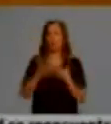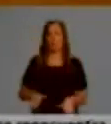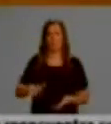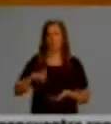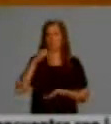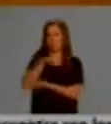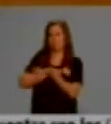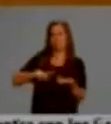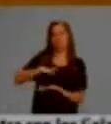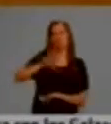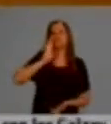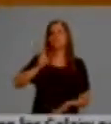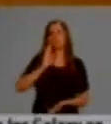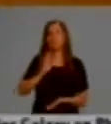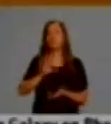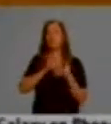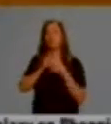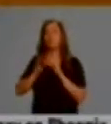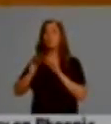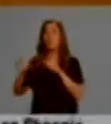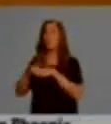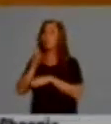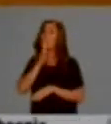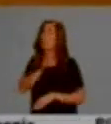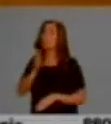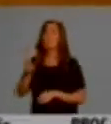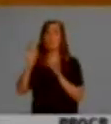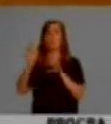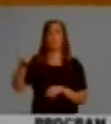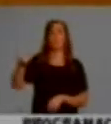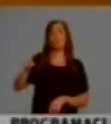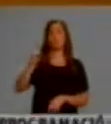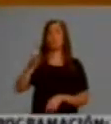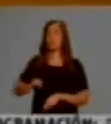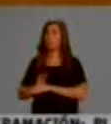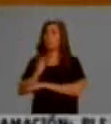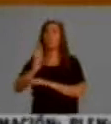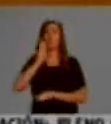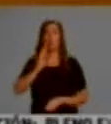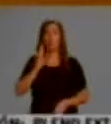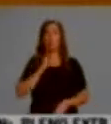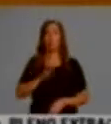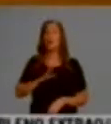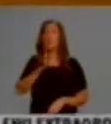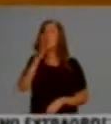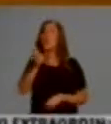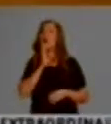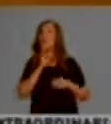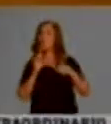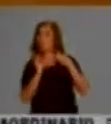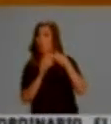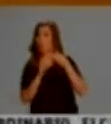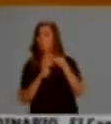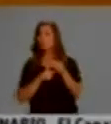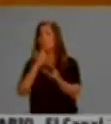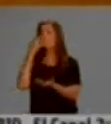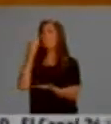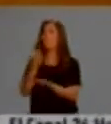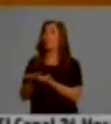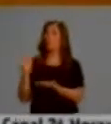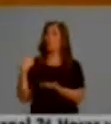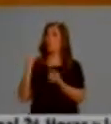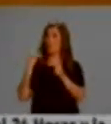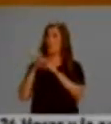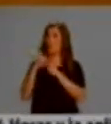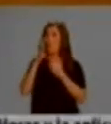tiene mucho que ver con la corrupción en su partido y la financiación ilegal. Es la segunda razón por la que le pedíamos y le